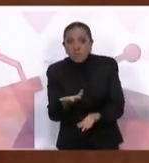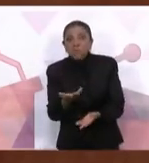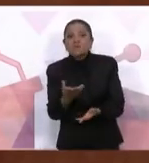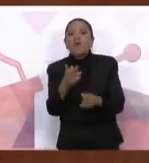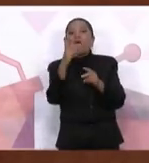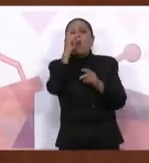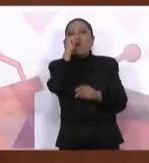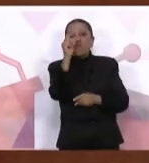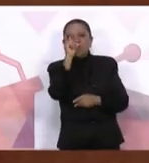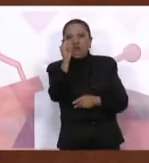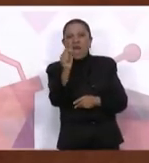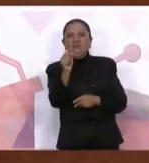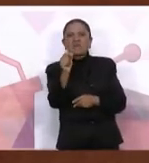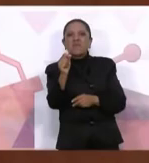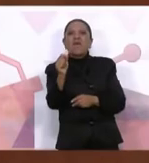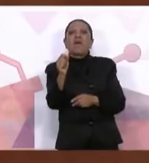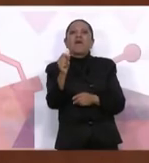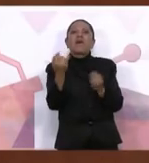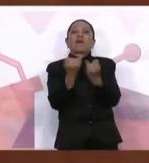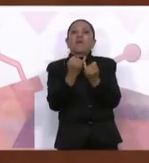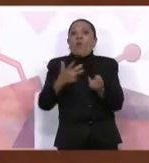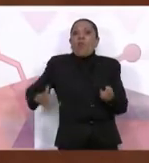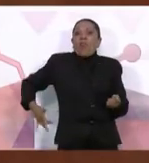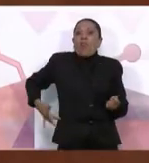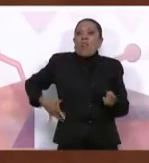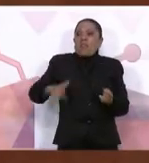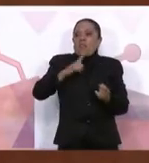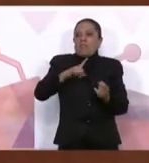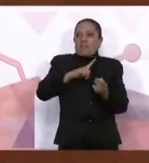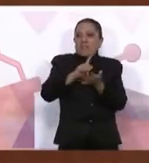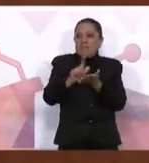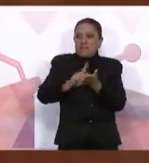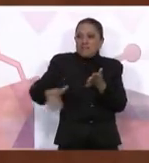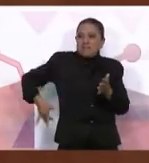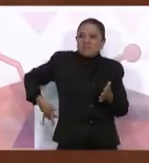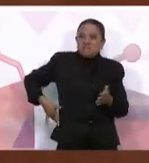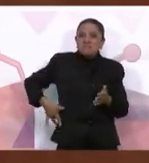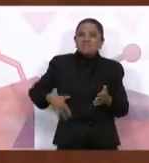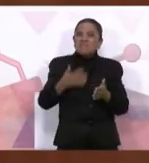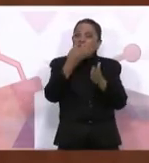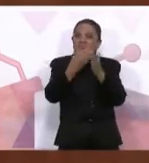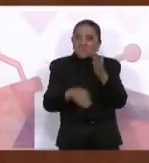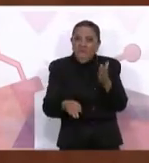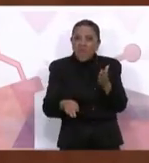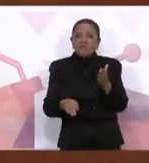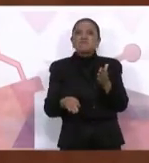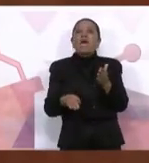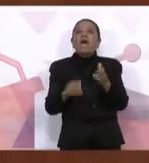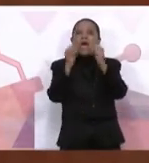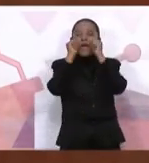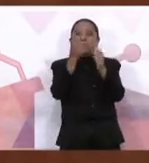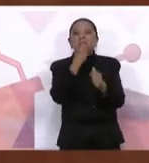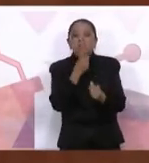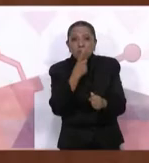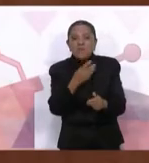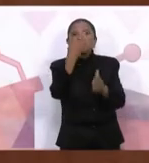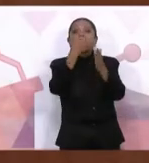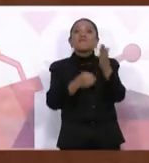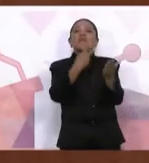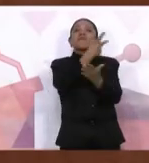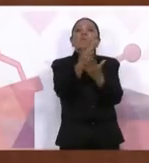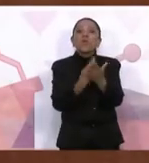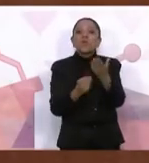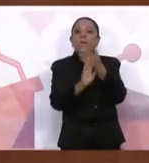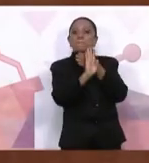las unidades de hemodiálisis que atienden la diabetes faltan programas de prevención de las enfermedades que aquejan